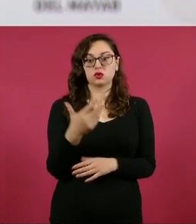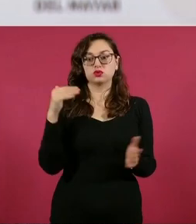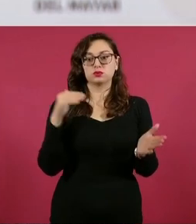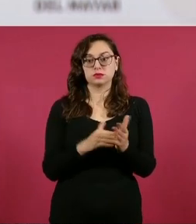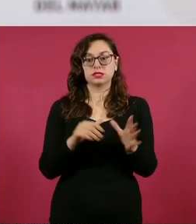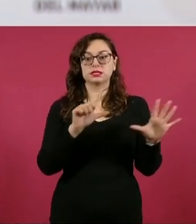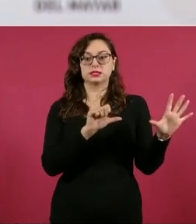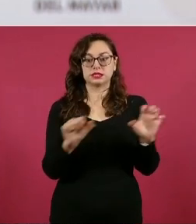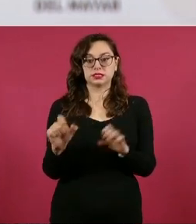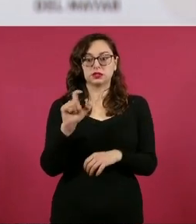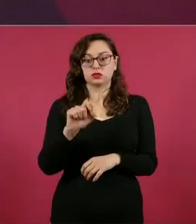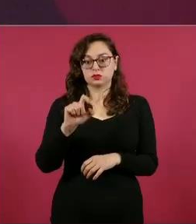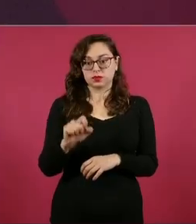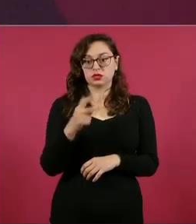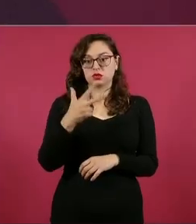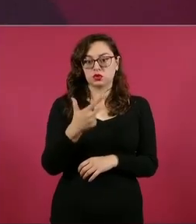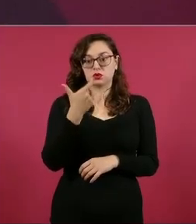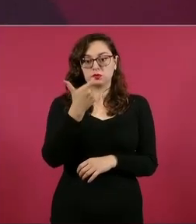38.628